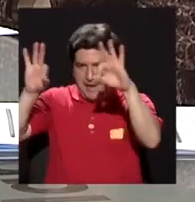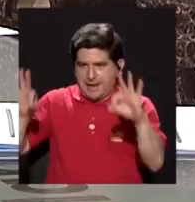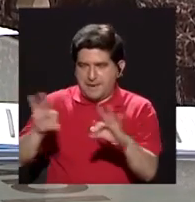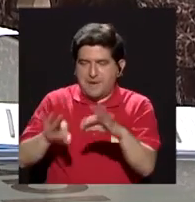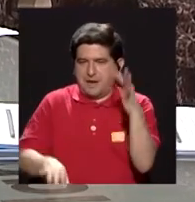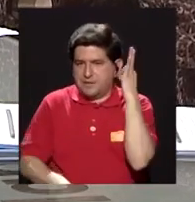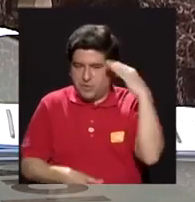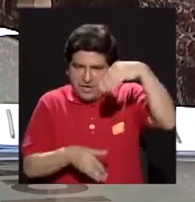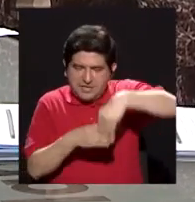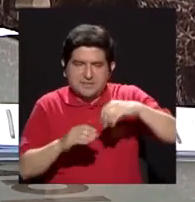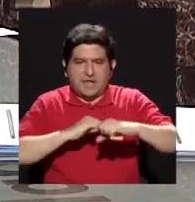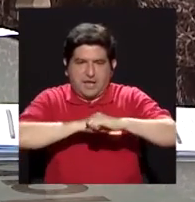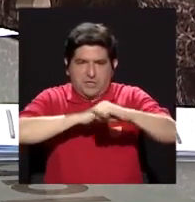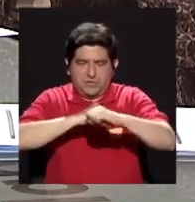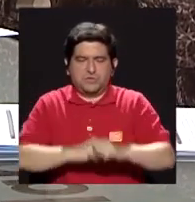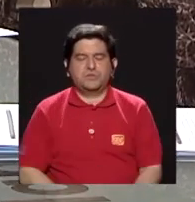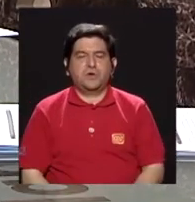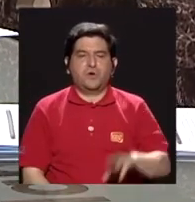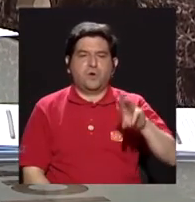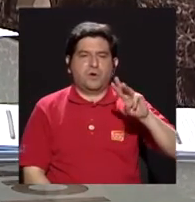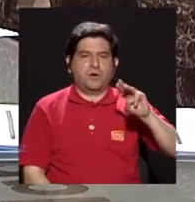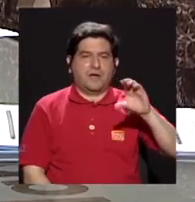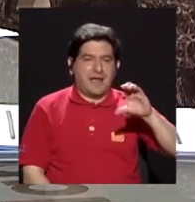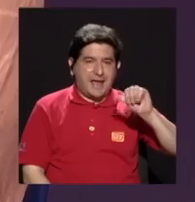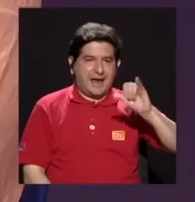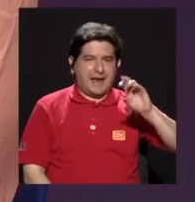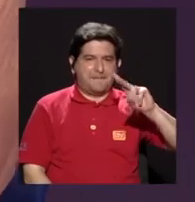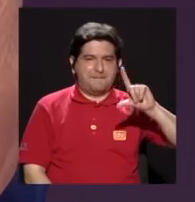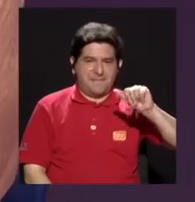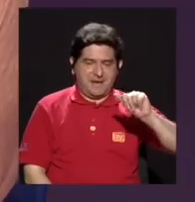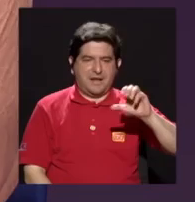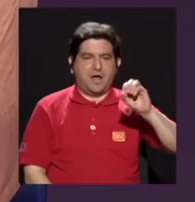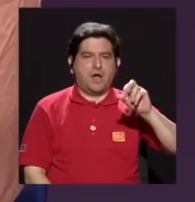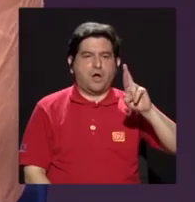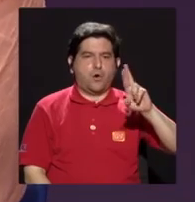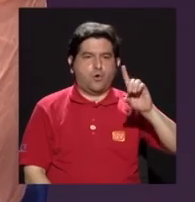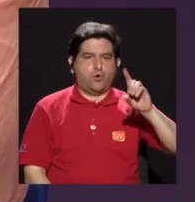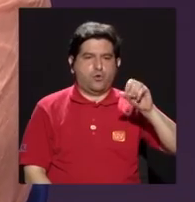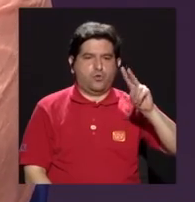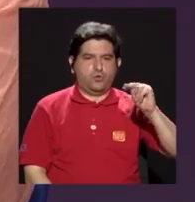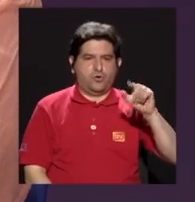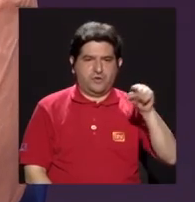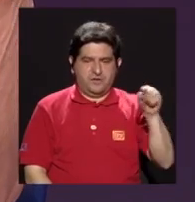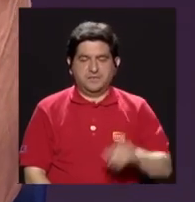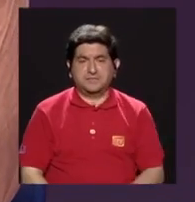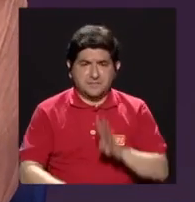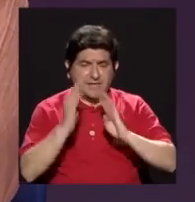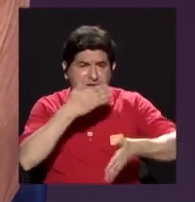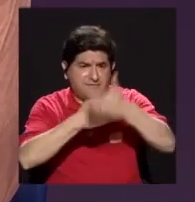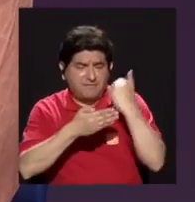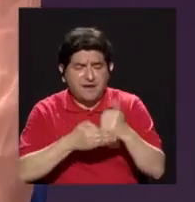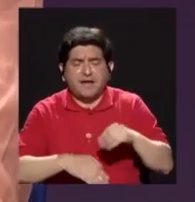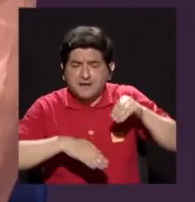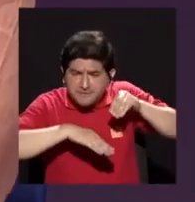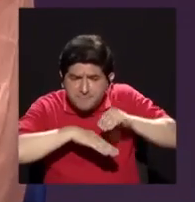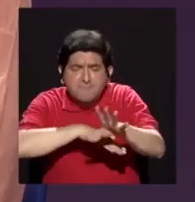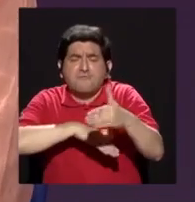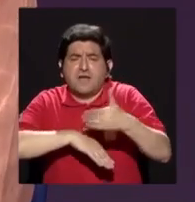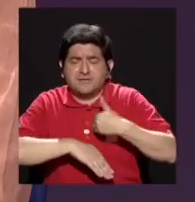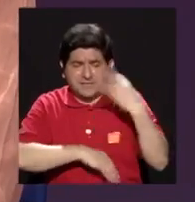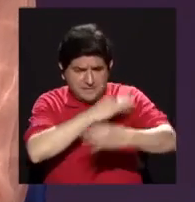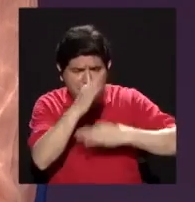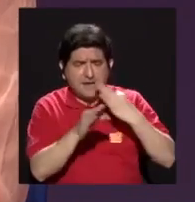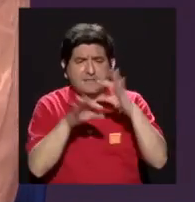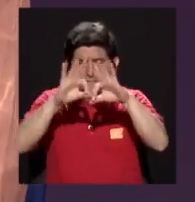imagen de las mujeres en la publicidad camila ordóñez deán elena estábamos hablando un poco de las implicaciones que tiene que este